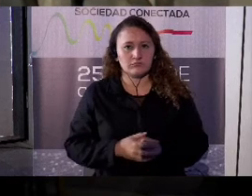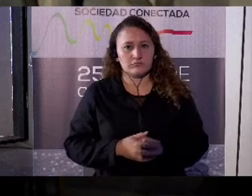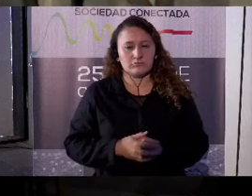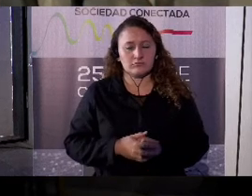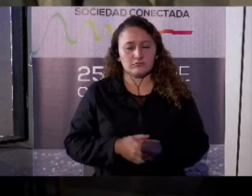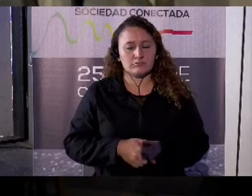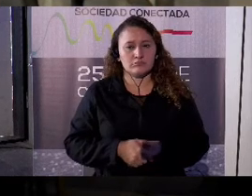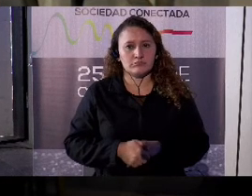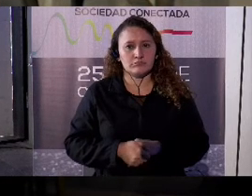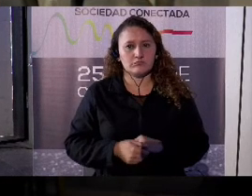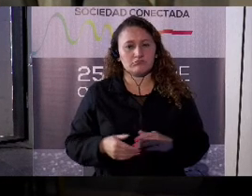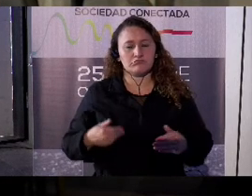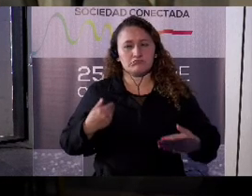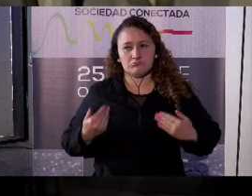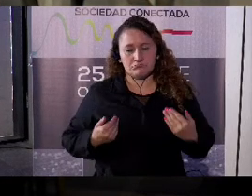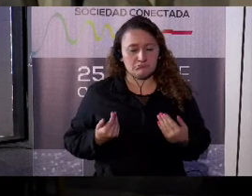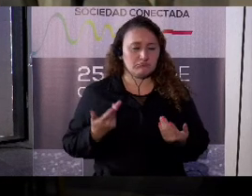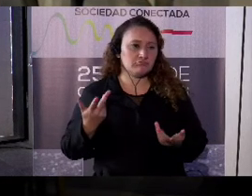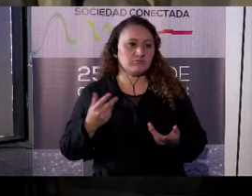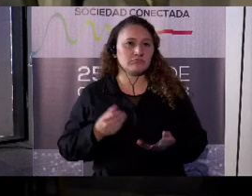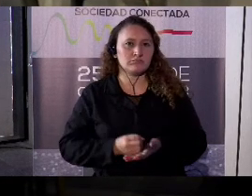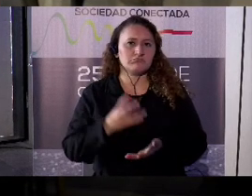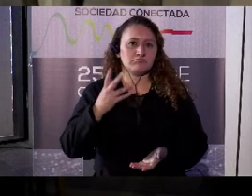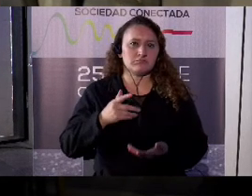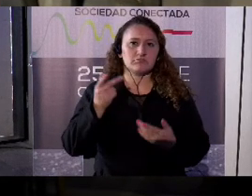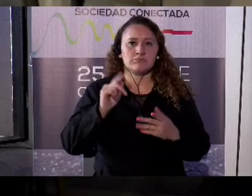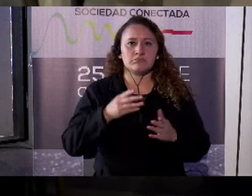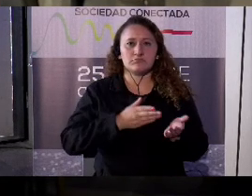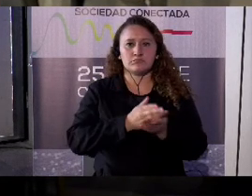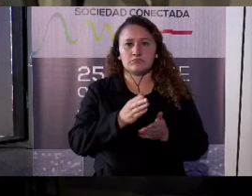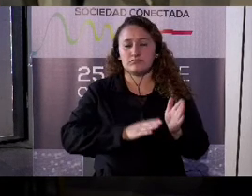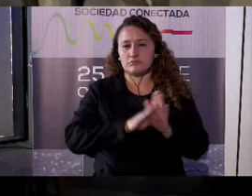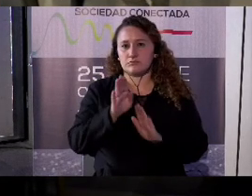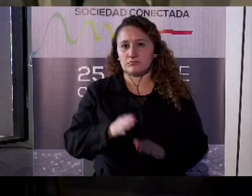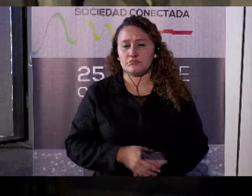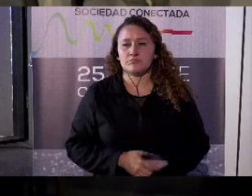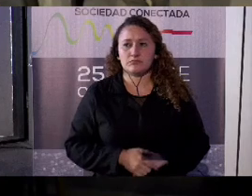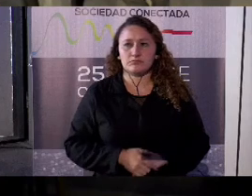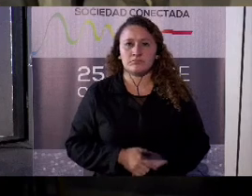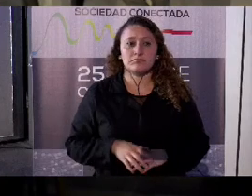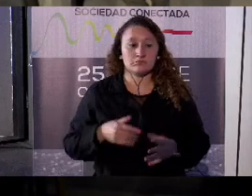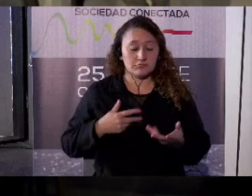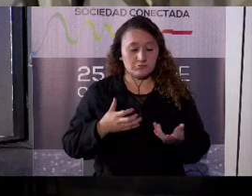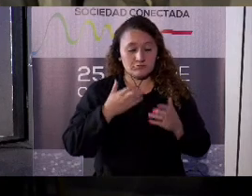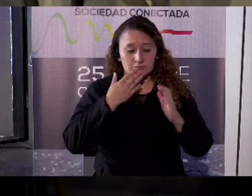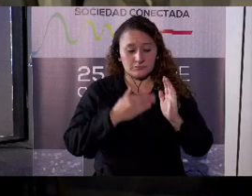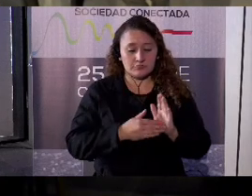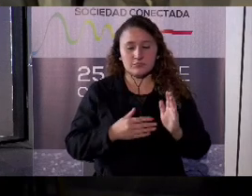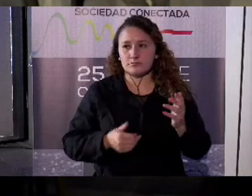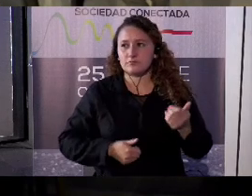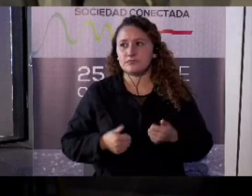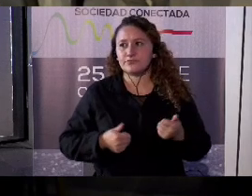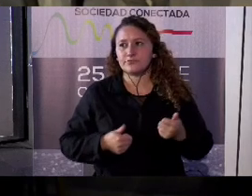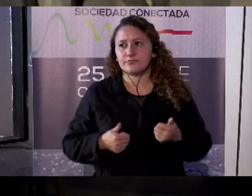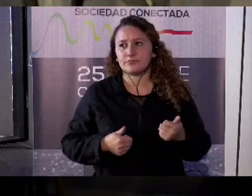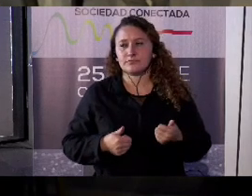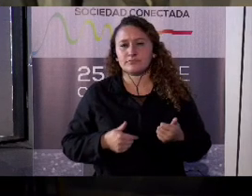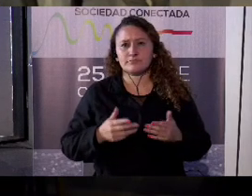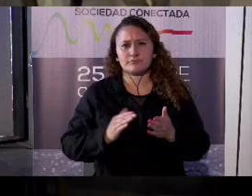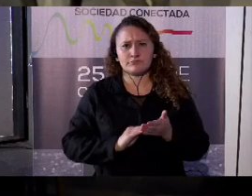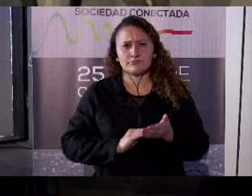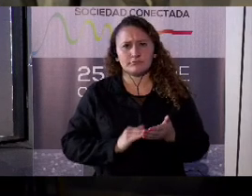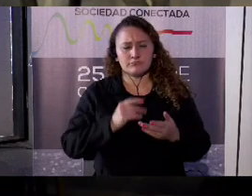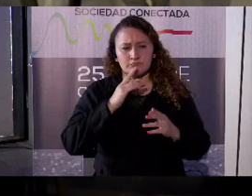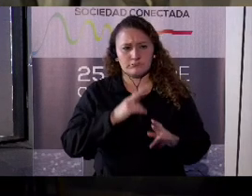bienestar generación de riqueza y desarrollo sostenible y quiero poner un ejemplo y es una solución